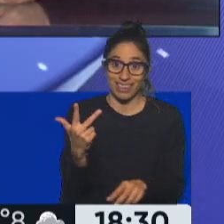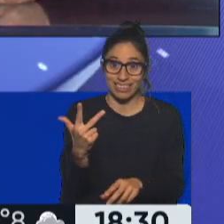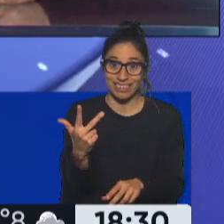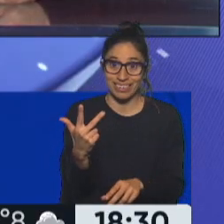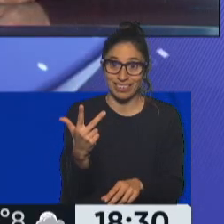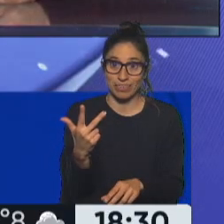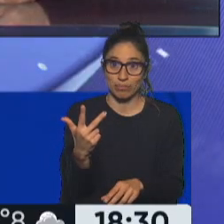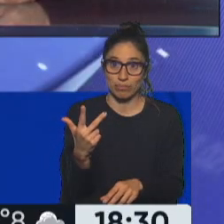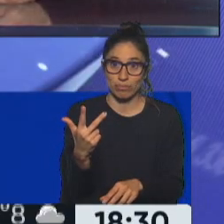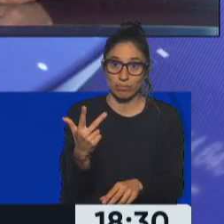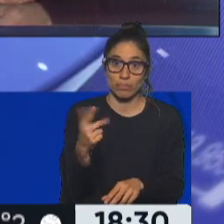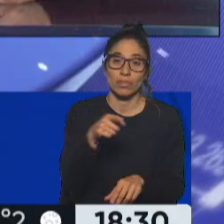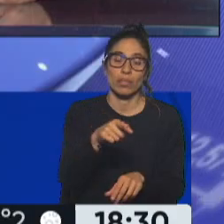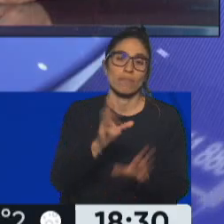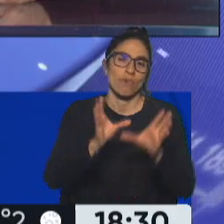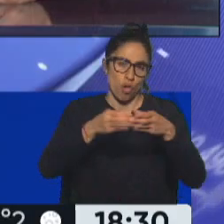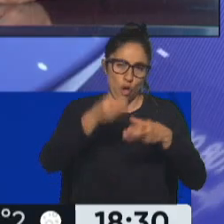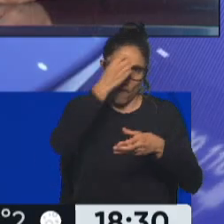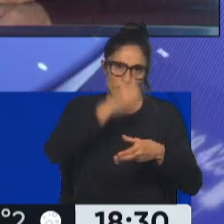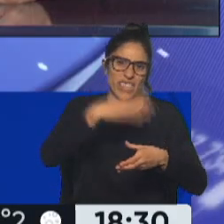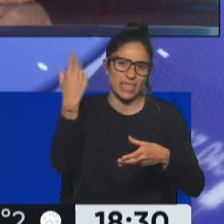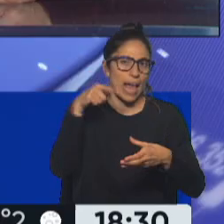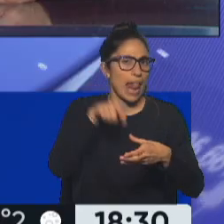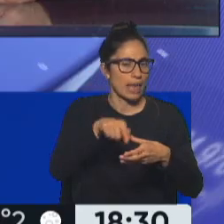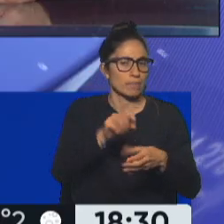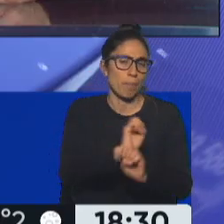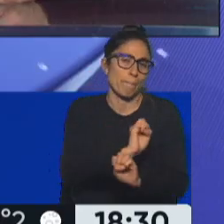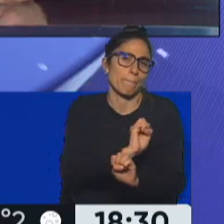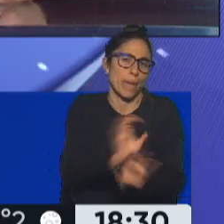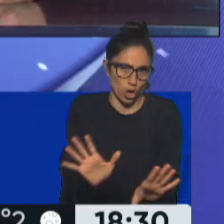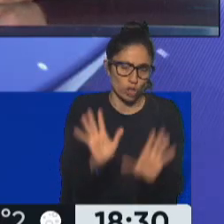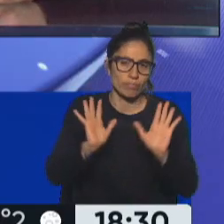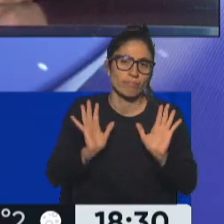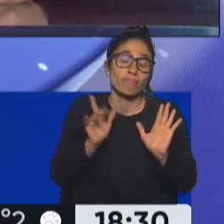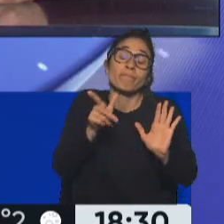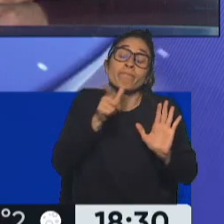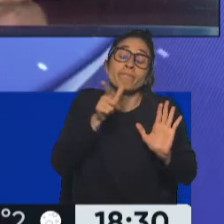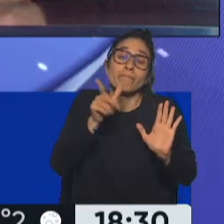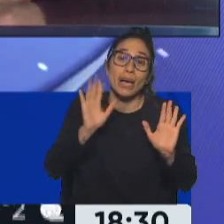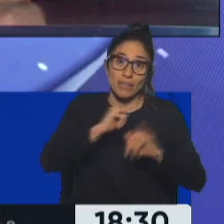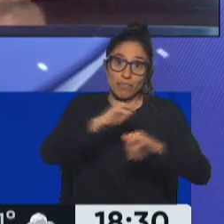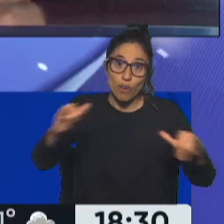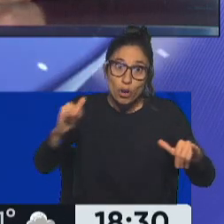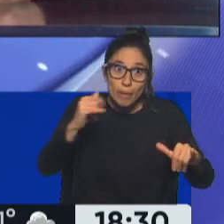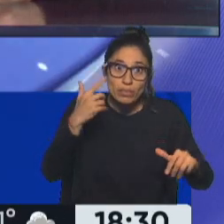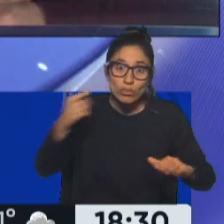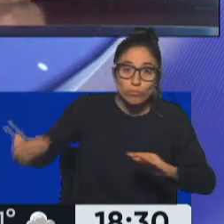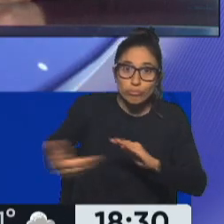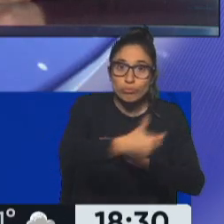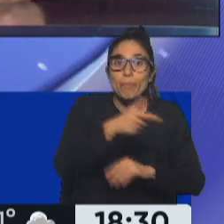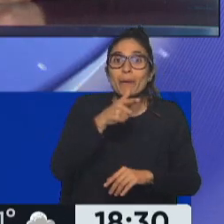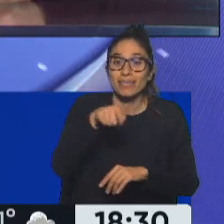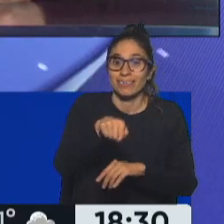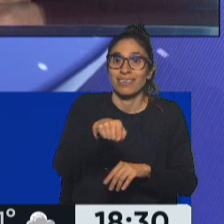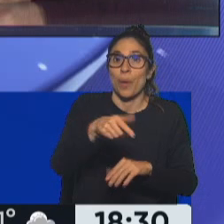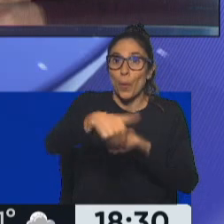mayoría presidencial va a ser la más perjudicada, porque el cálculo o la proyección es que va a perder aproximadamente 130 diputados y